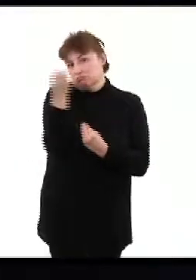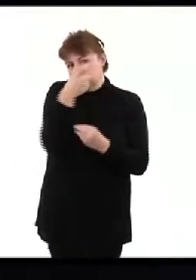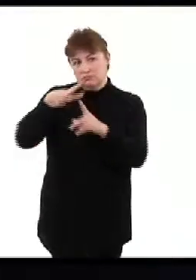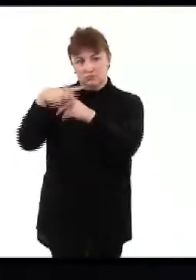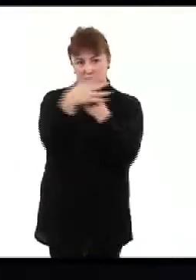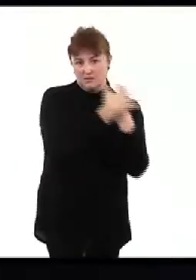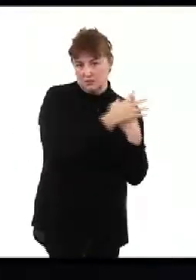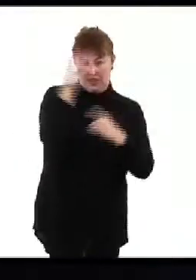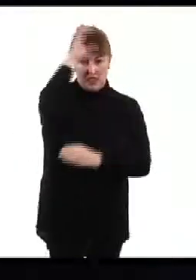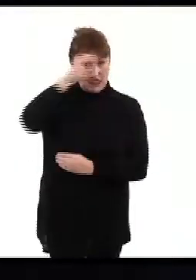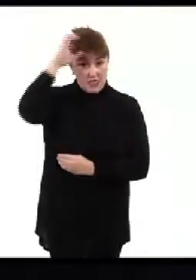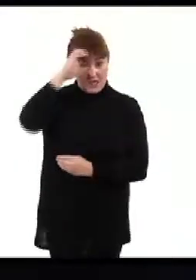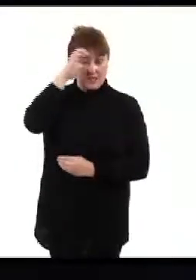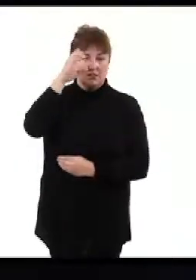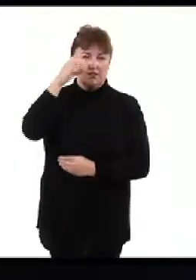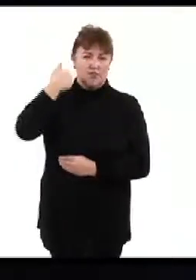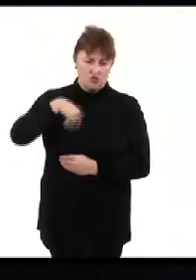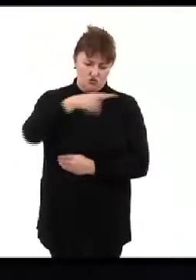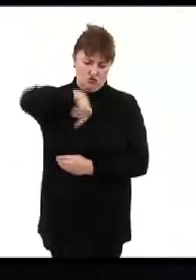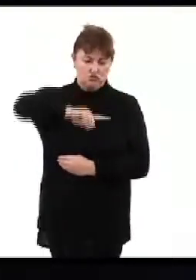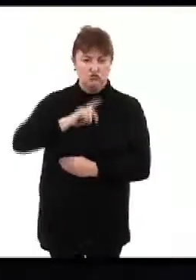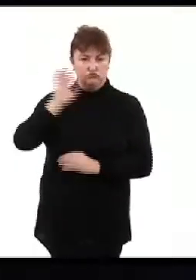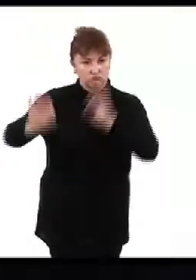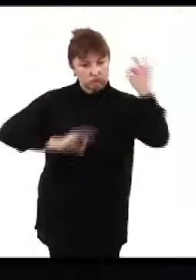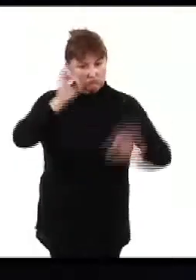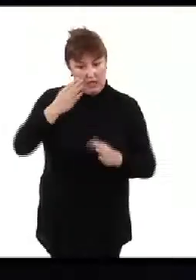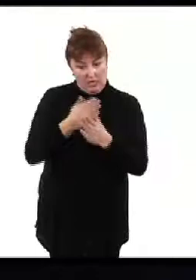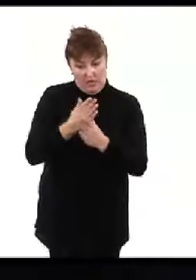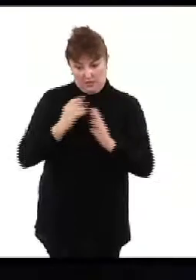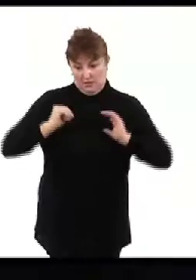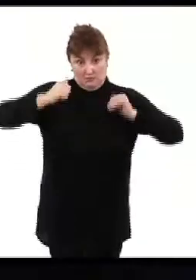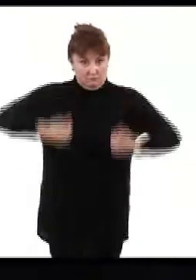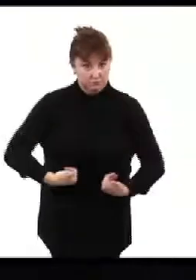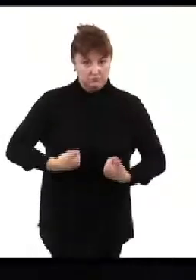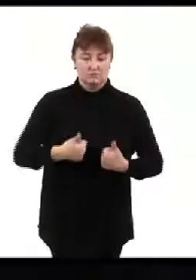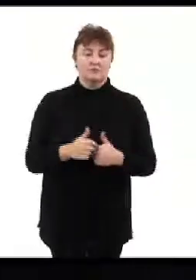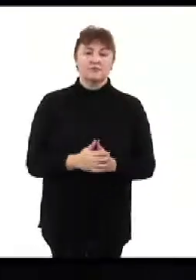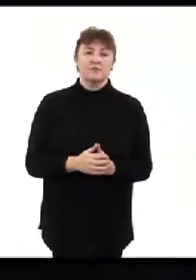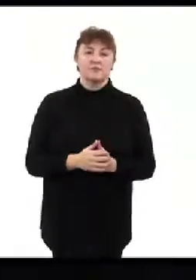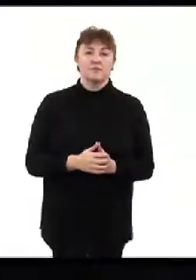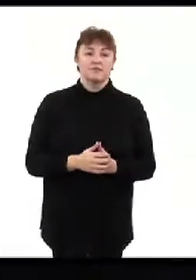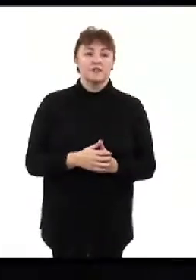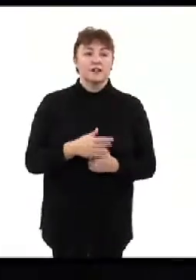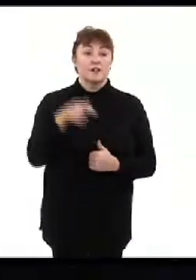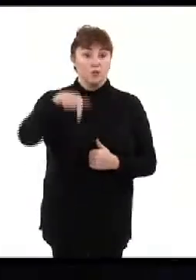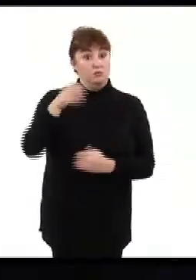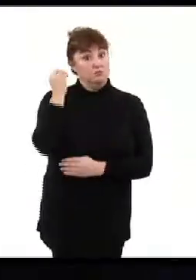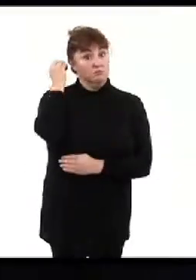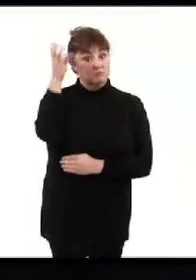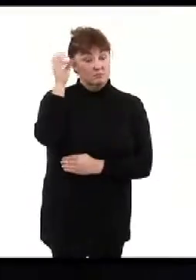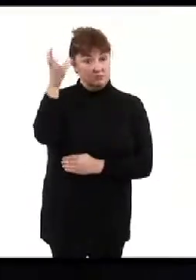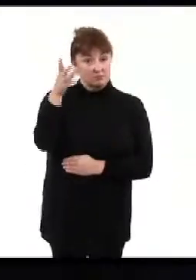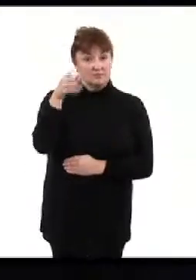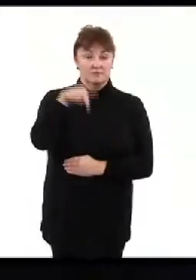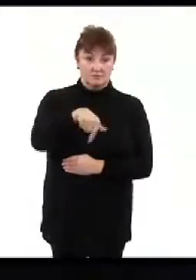eventos científicos que venimos organizando desde nuestro nacimiento, a la charla Brain Talk.